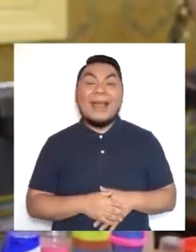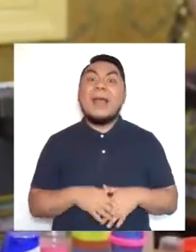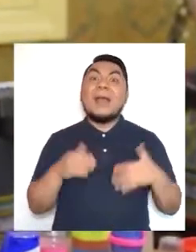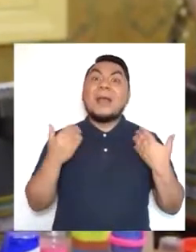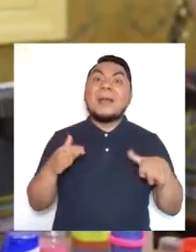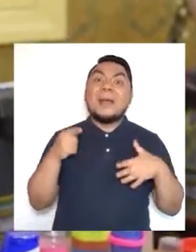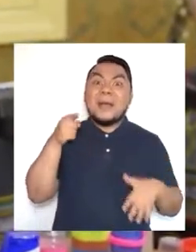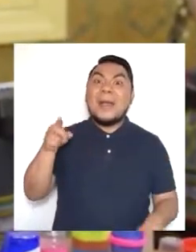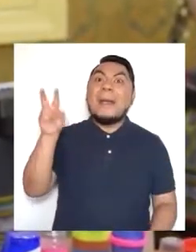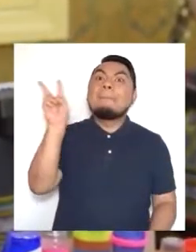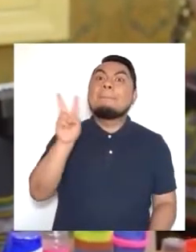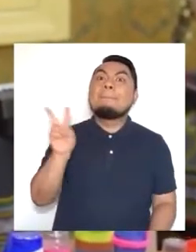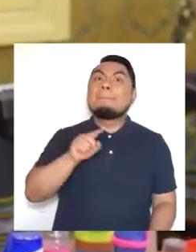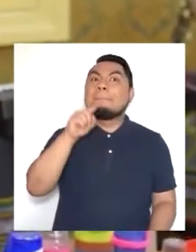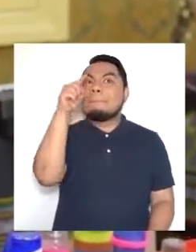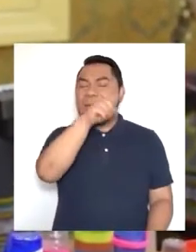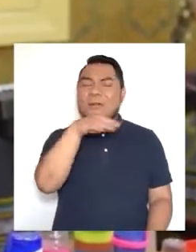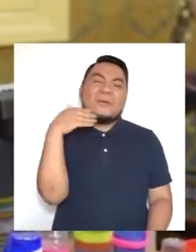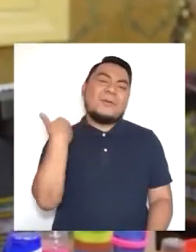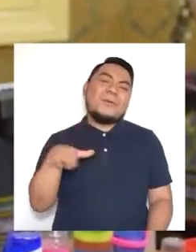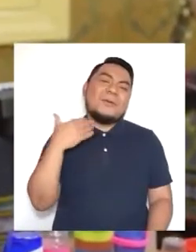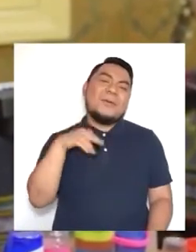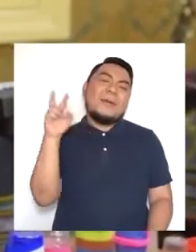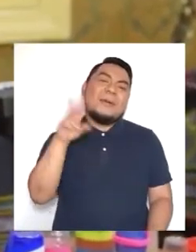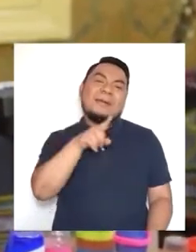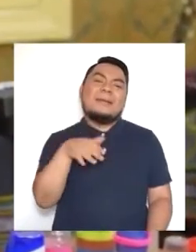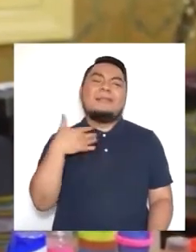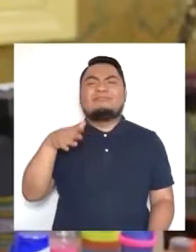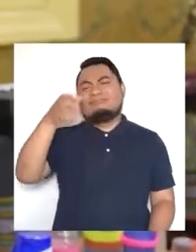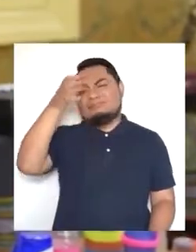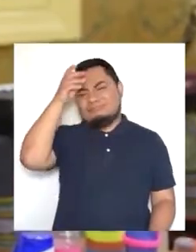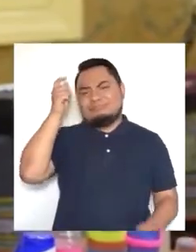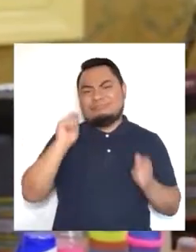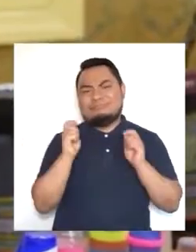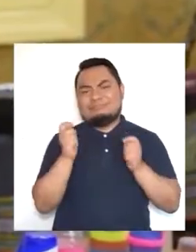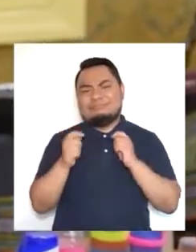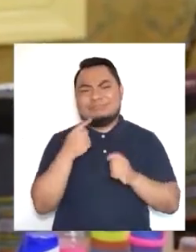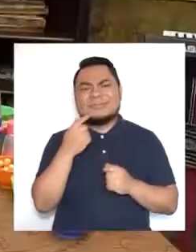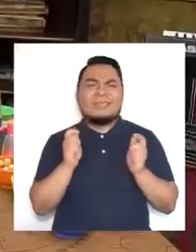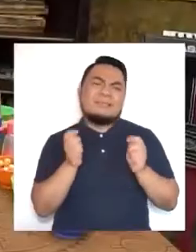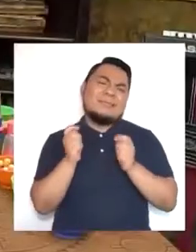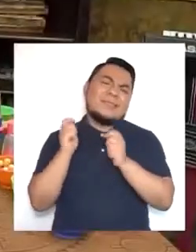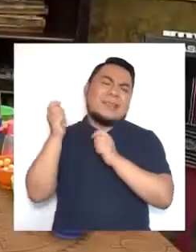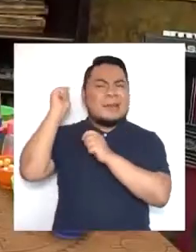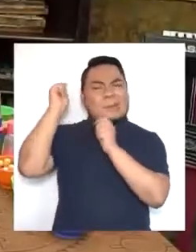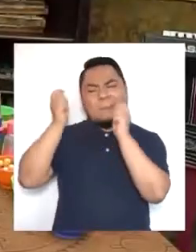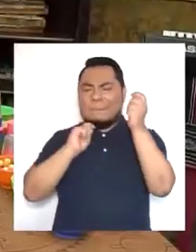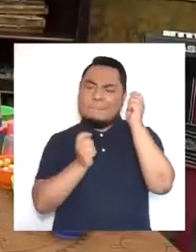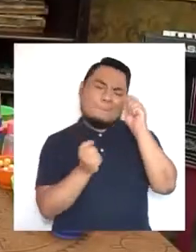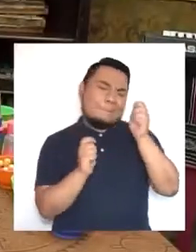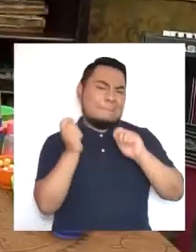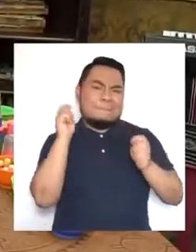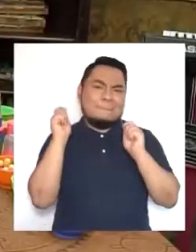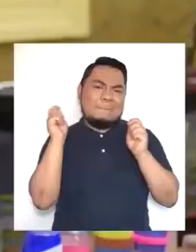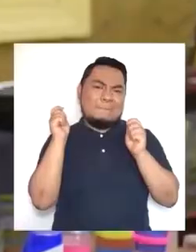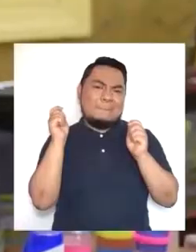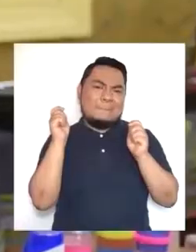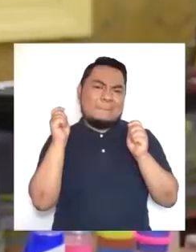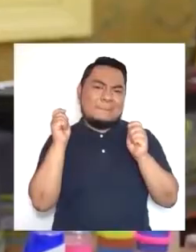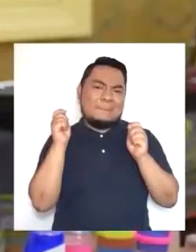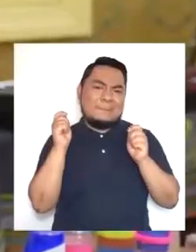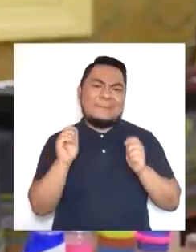¡Uy! Pero en Venezuela, ellos son los maestros de las maracas. Tocan así, tocan asá, tocan asá. Se dan